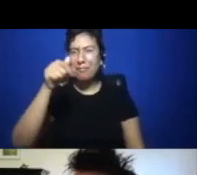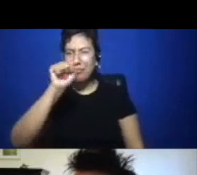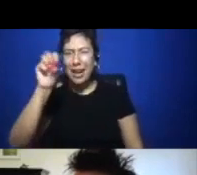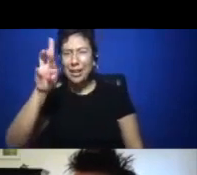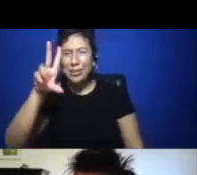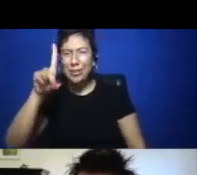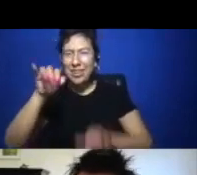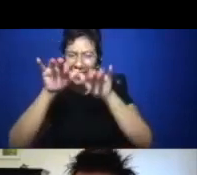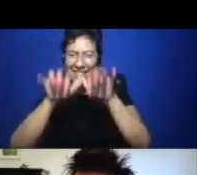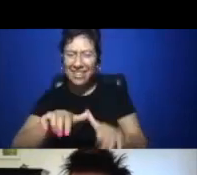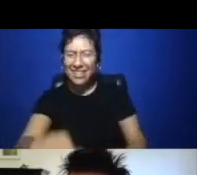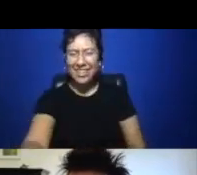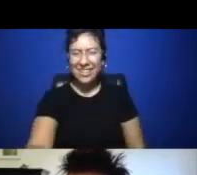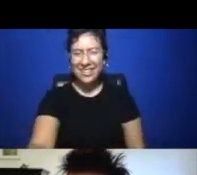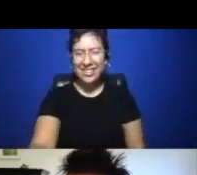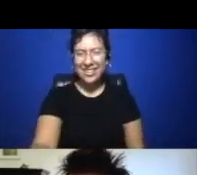contraseña.